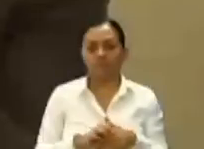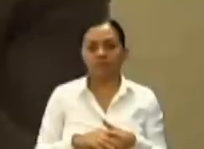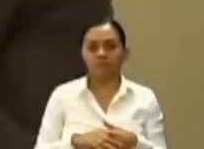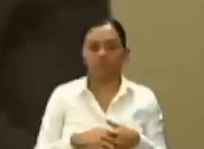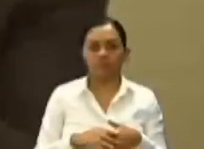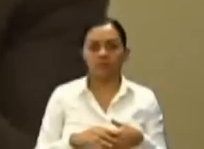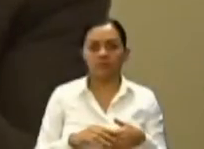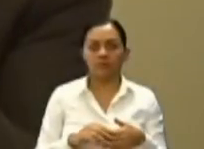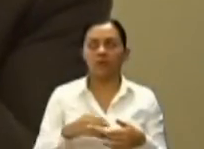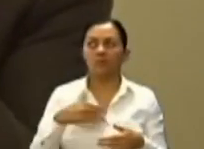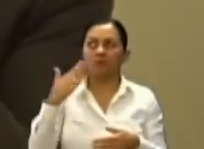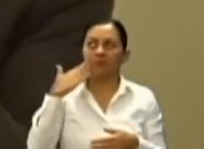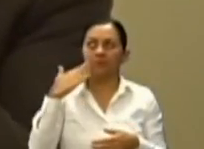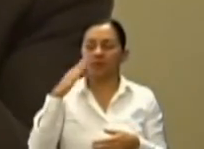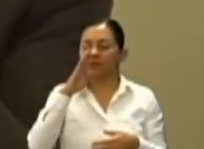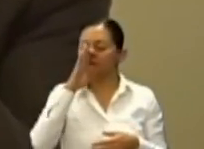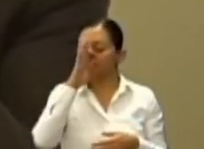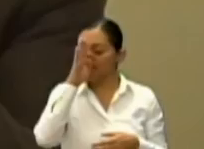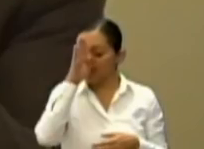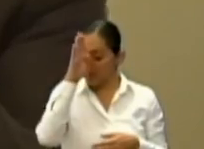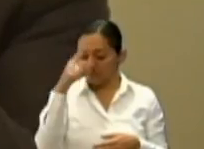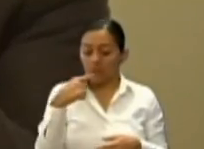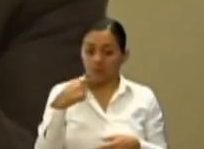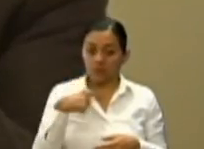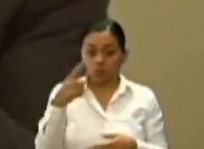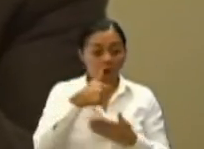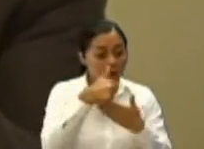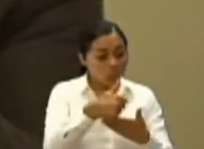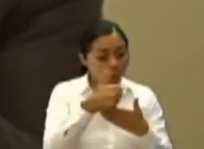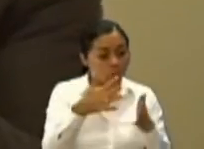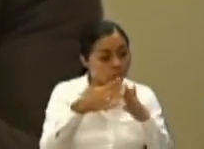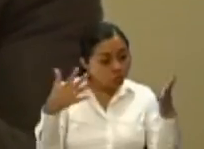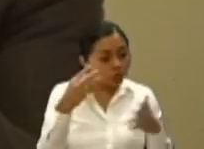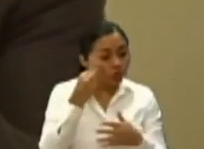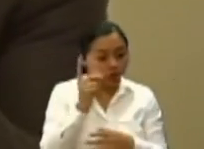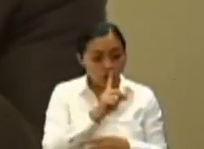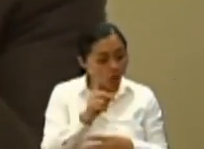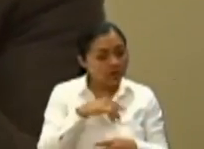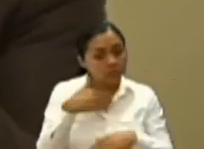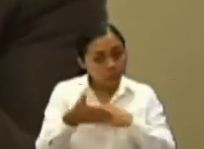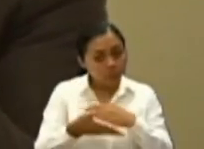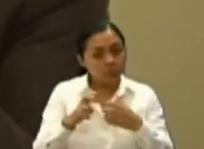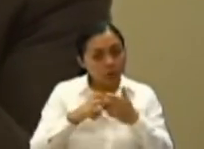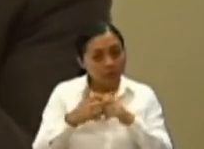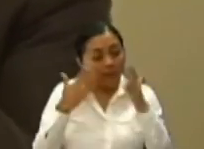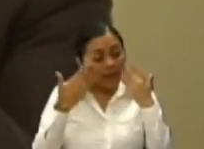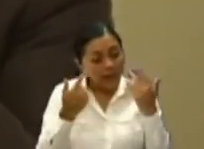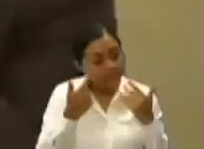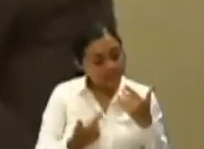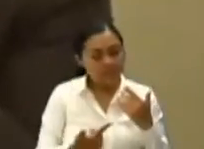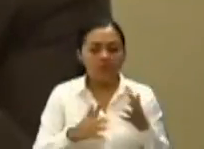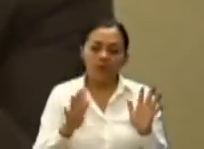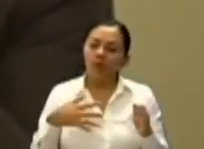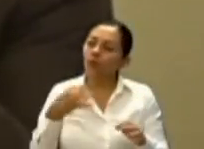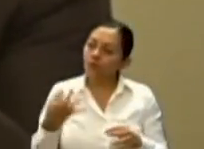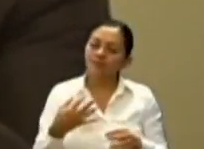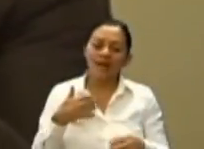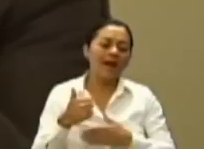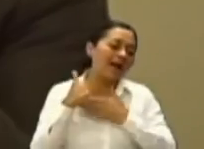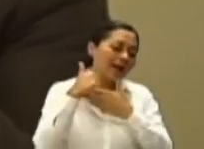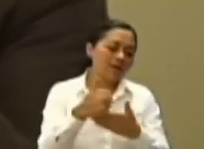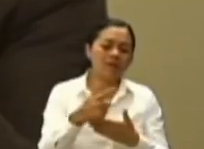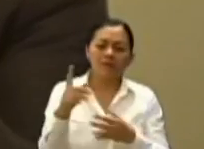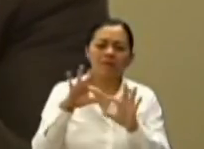mi madre siempre me repetía ningún cometido sale con la bendición de dios nosotros tenemos por qué hacer esa comisión fue ante la